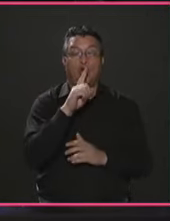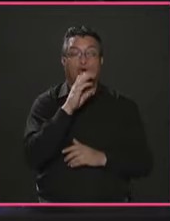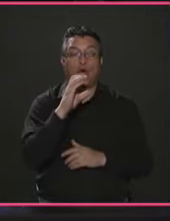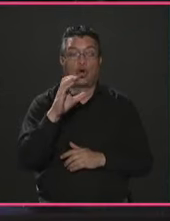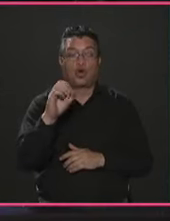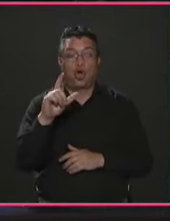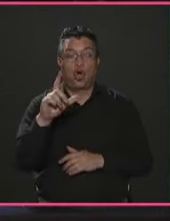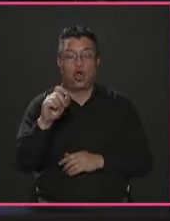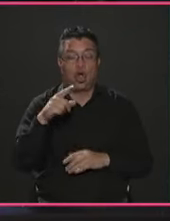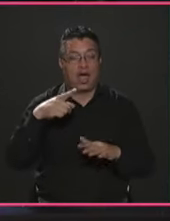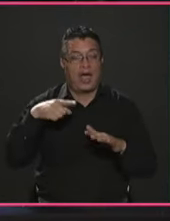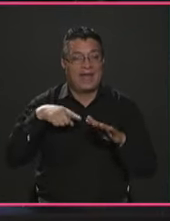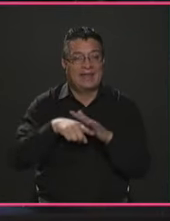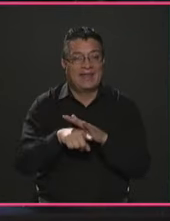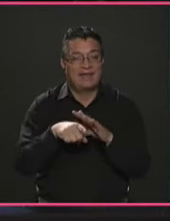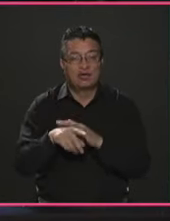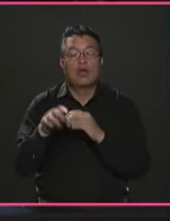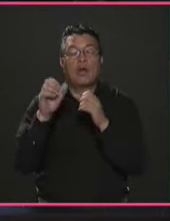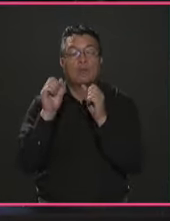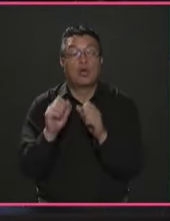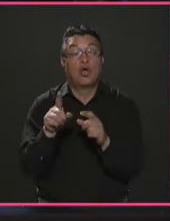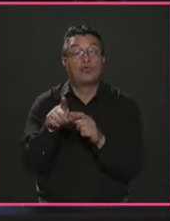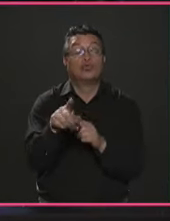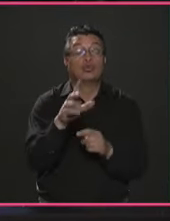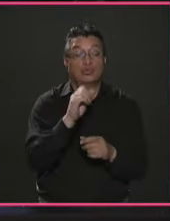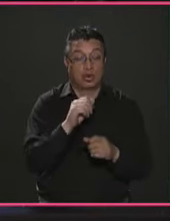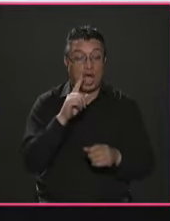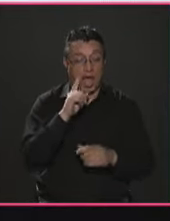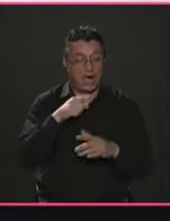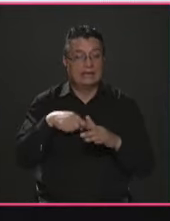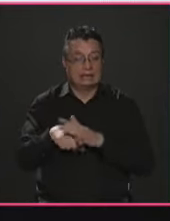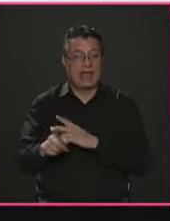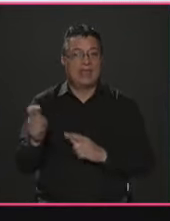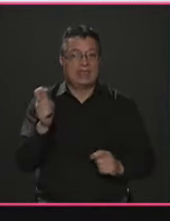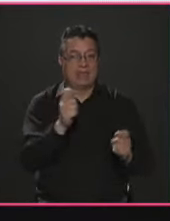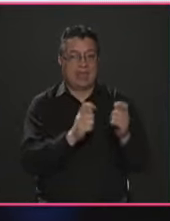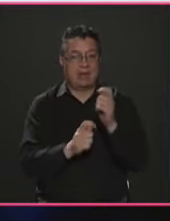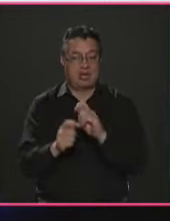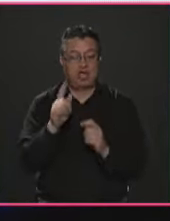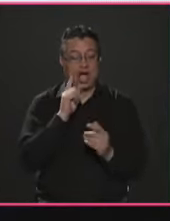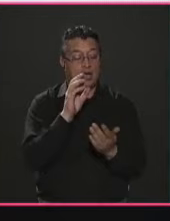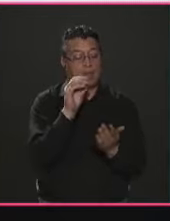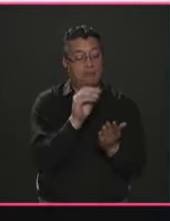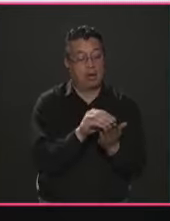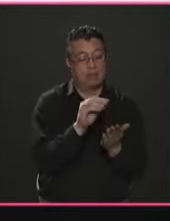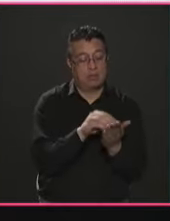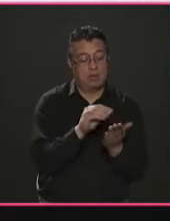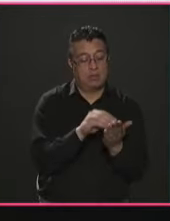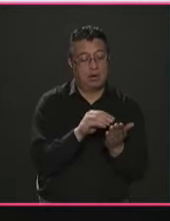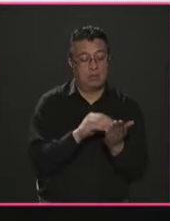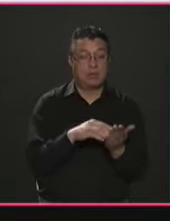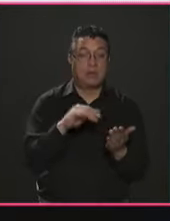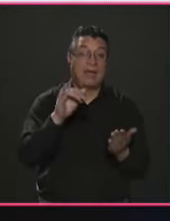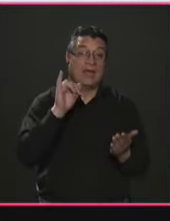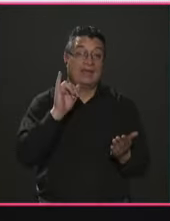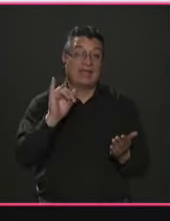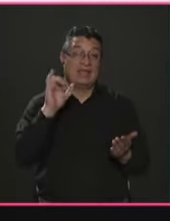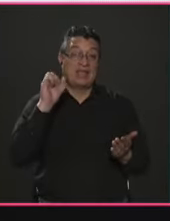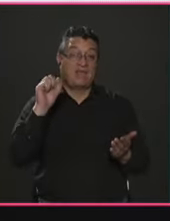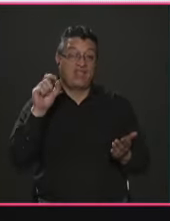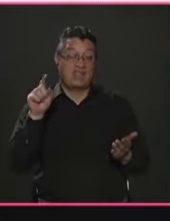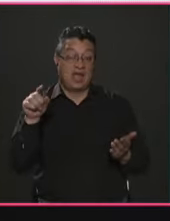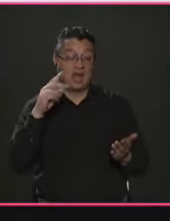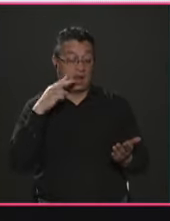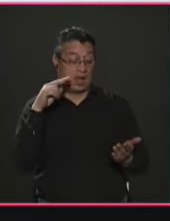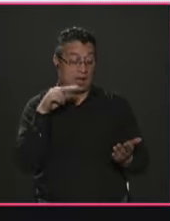o sea por ejemplo está alguien haciendo un tratamiento a ciertos datos y que la Inteligencia artificial